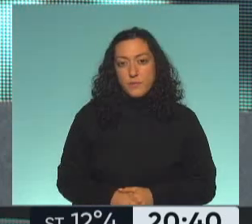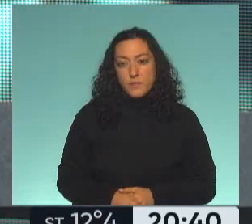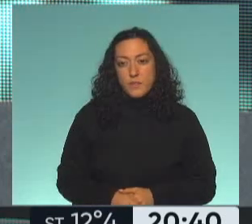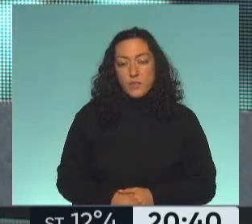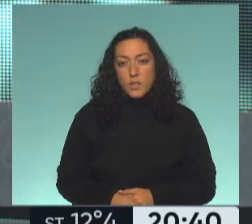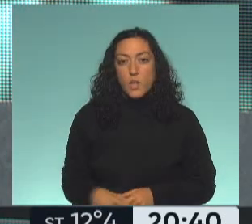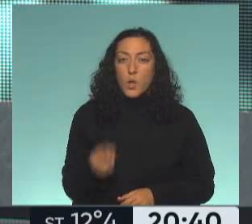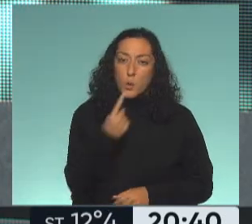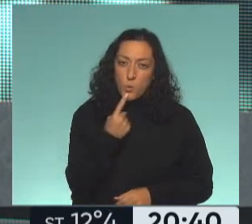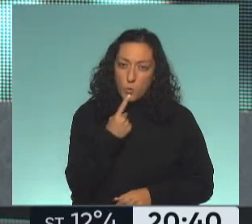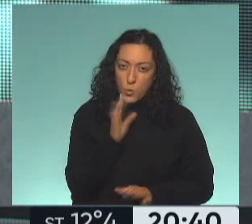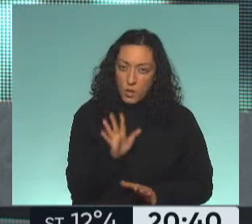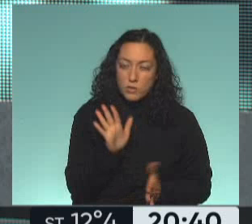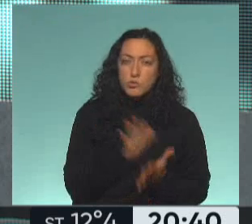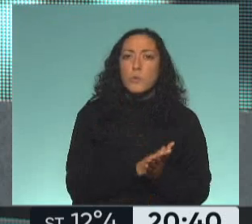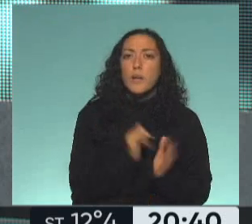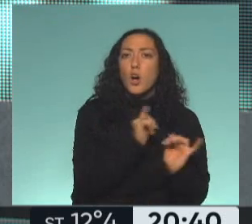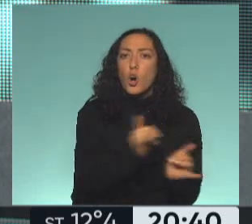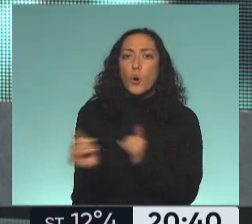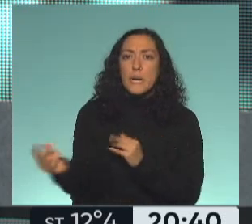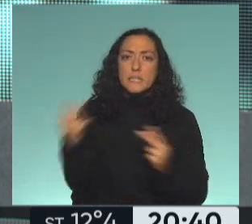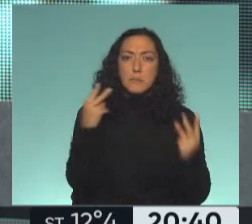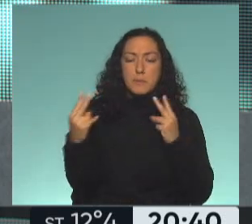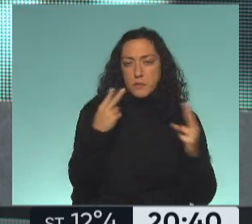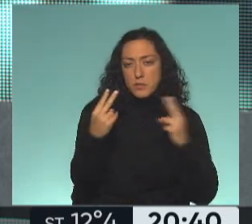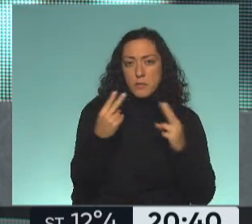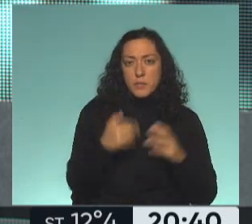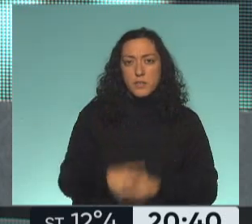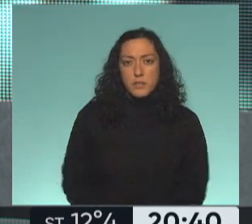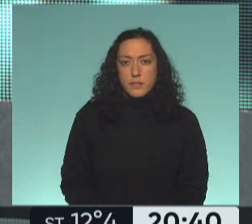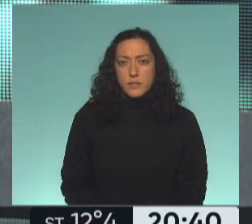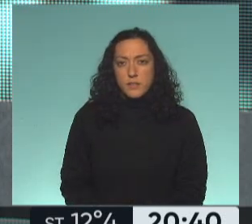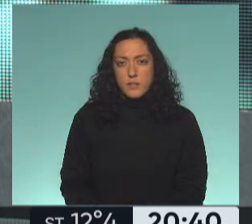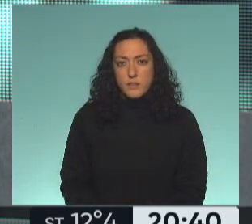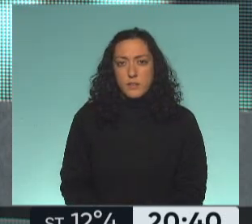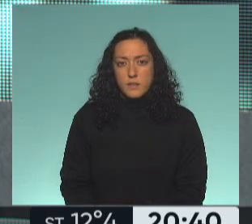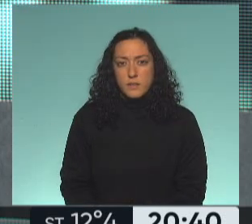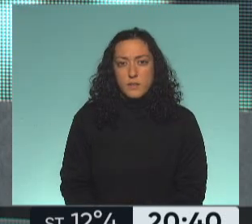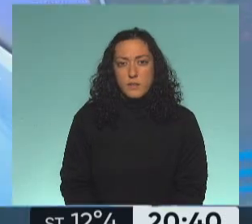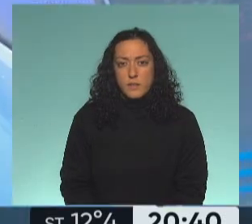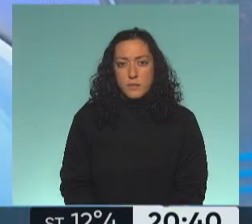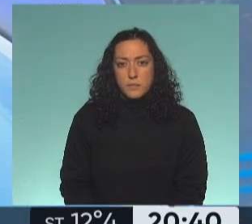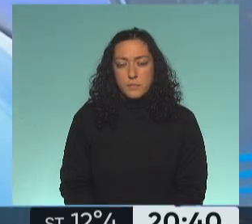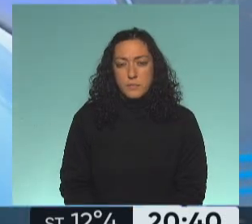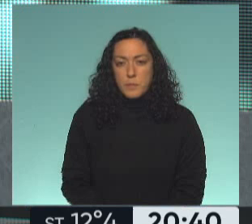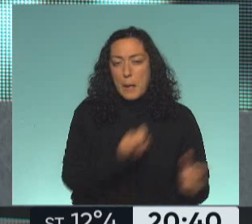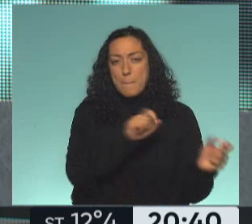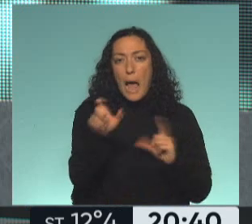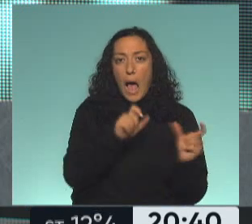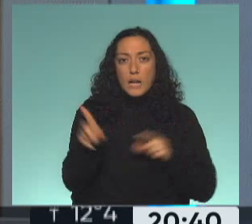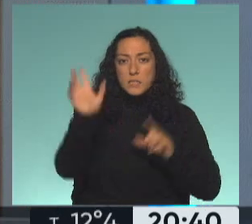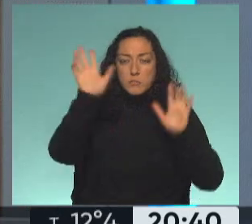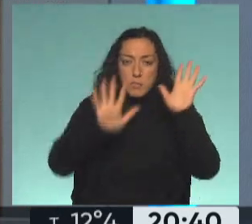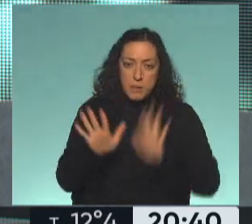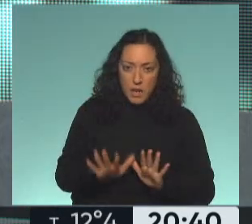ministra que tiene que ver con los jóvenes que nos están viendo. Poli Sabatés ha preparado unas placas y me parece que es un